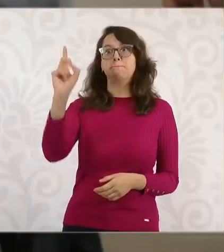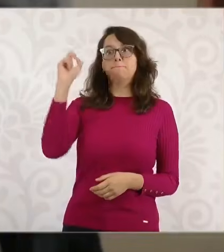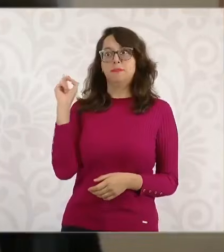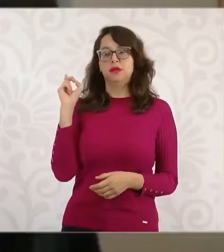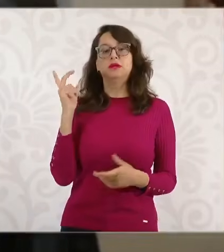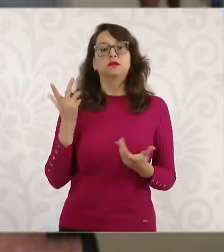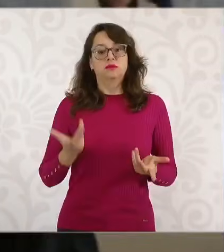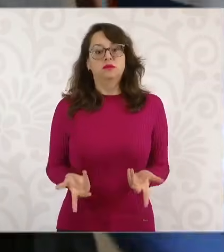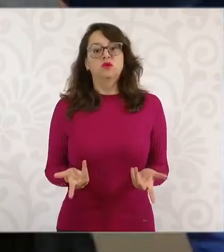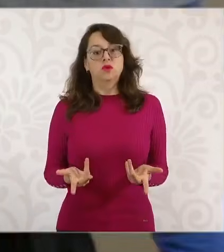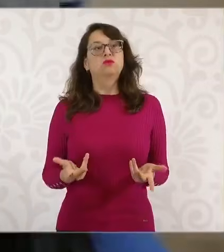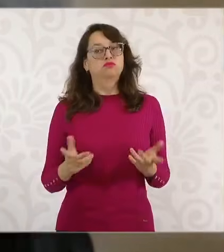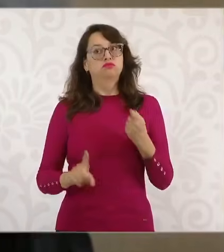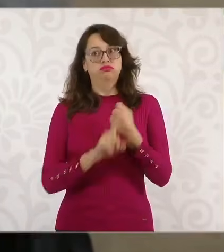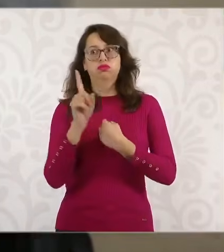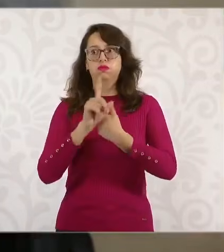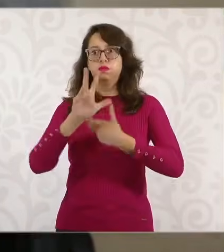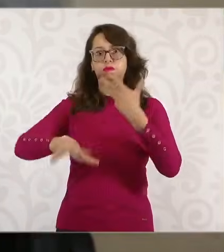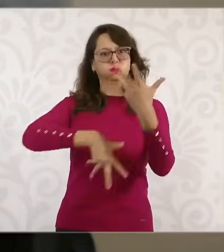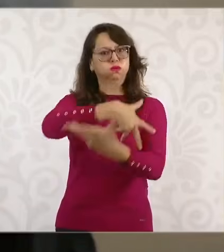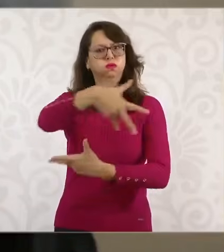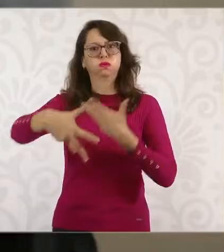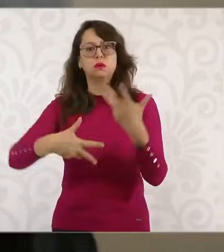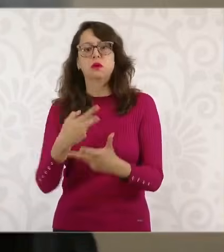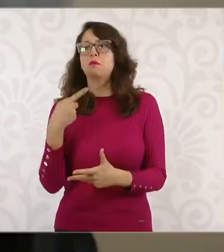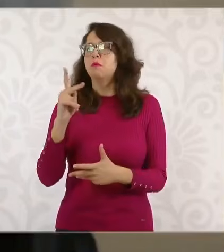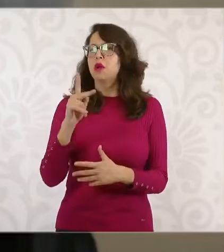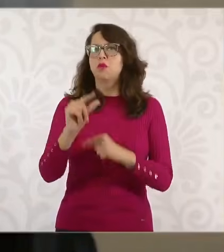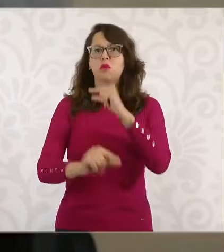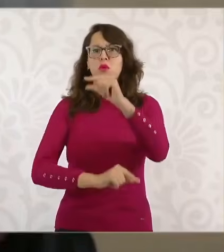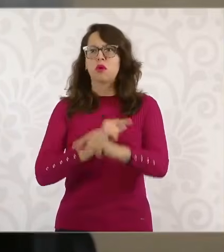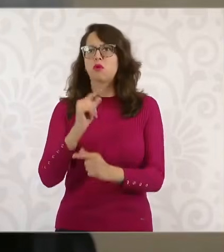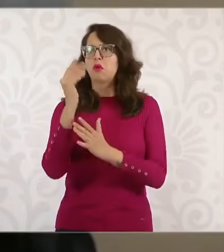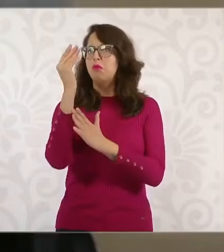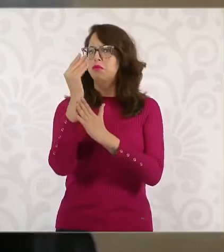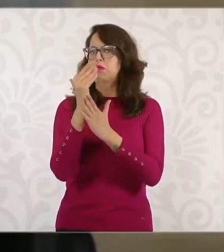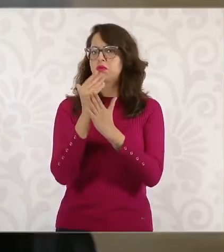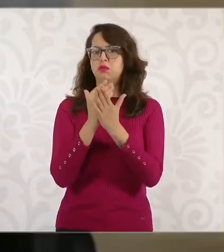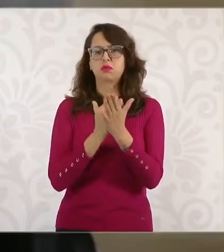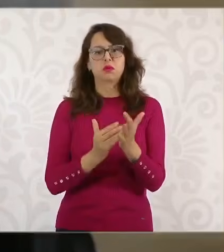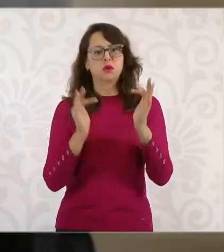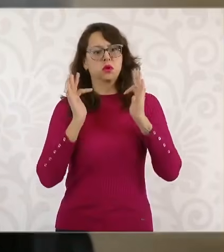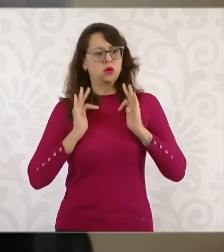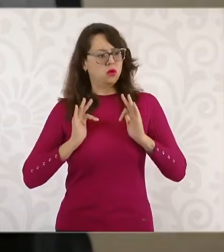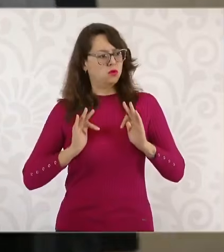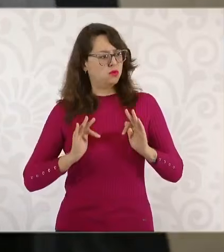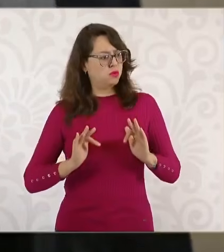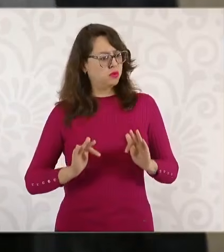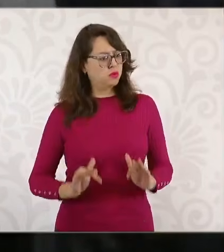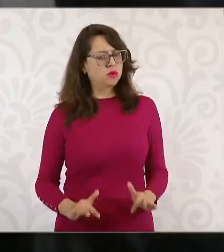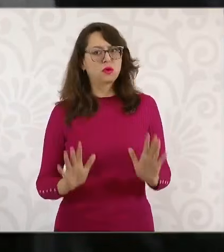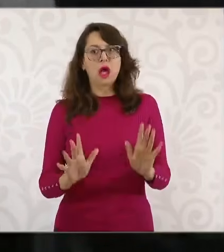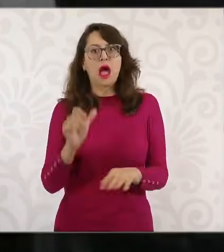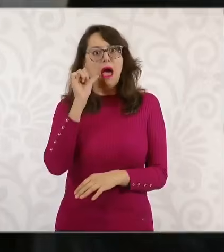largo de la semana se ha ido, no sé si utilizar el término apaciguando la situación que contrasta con lo que se vivió ayer, más de 500,000